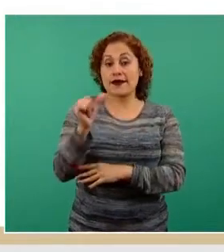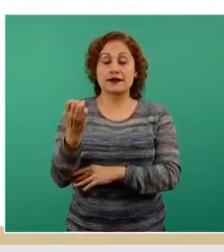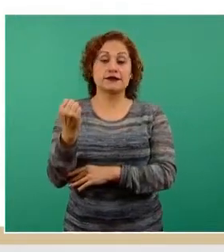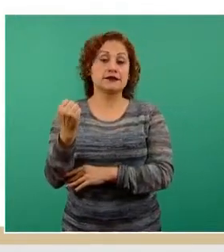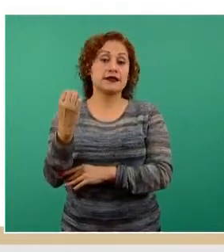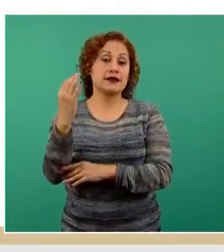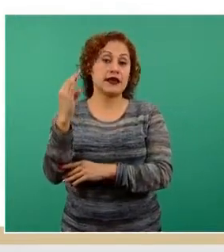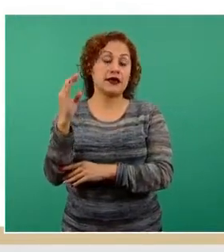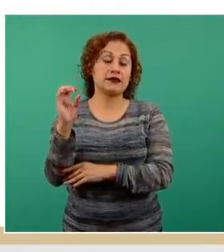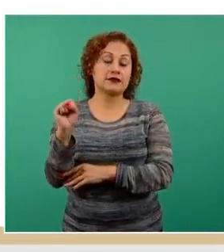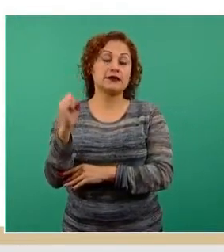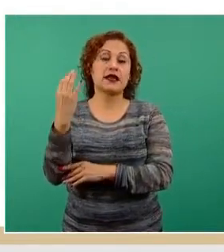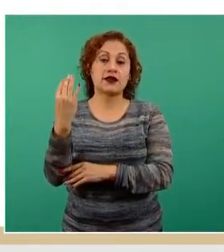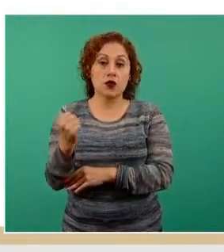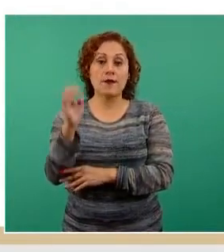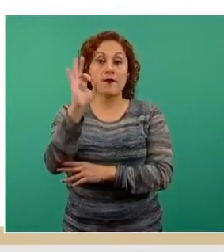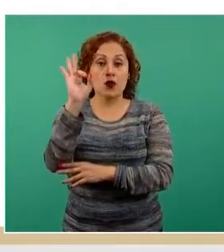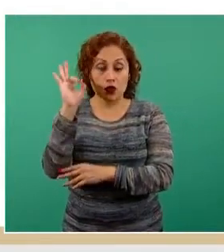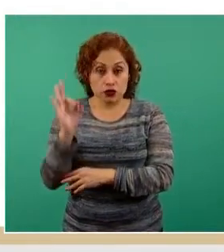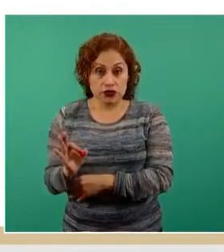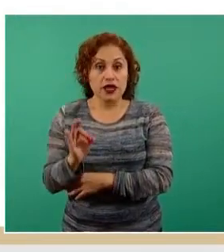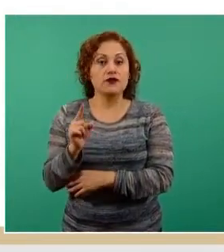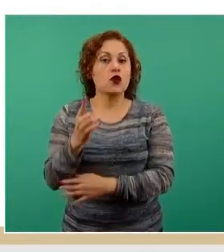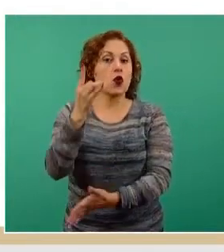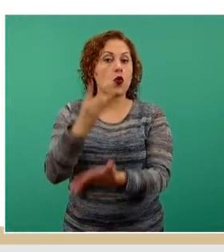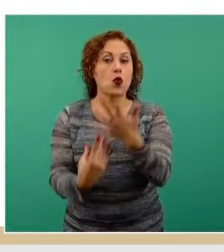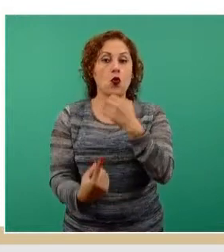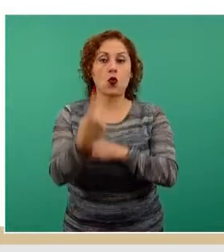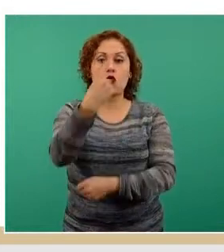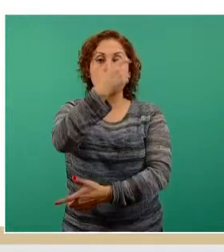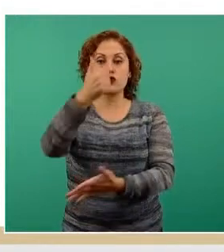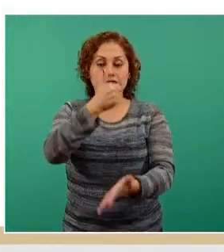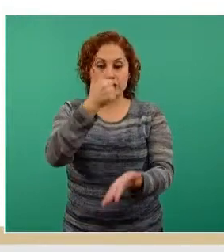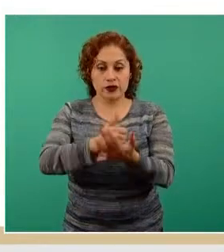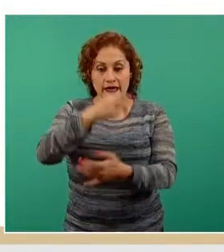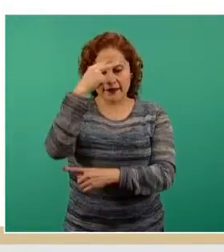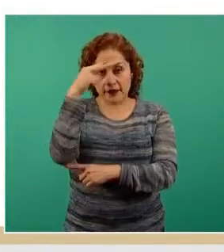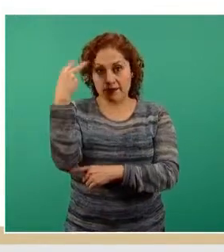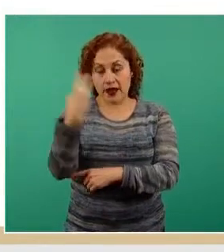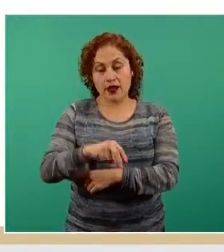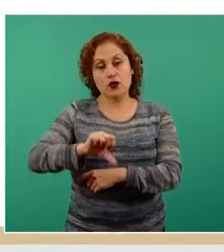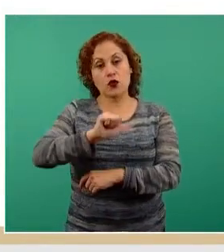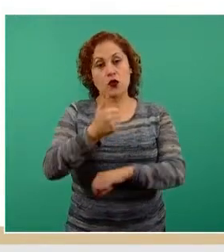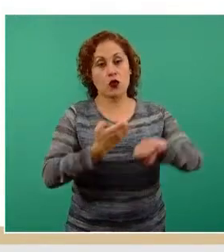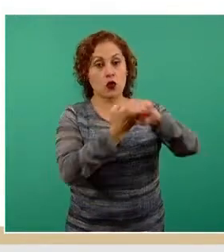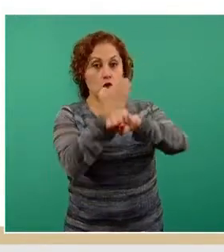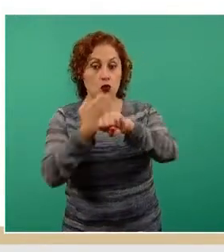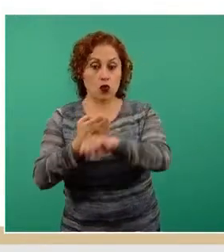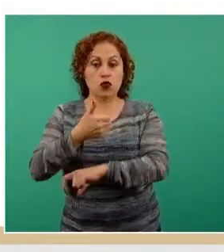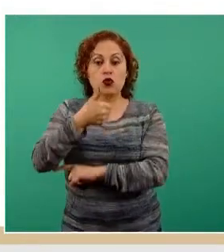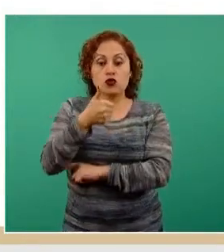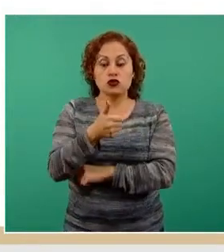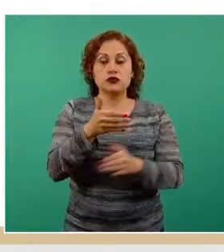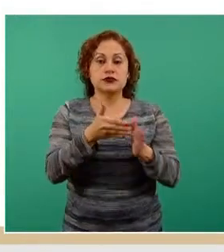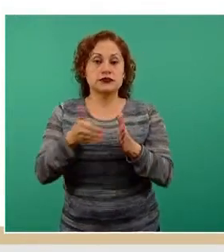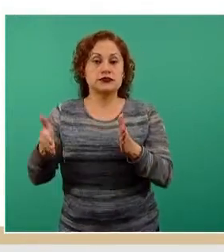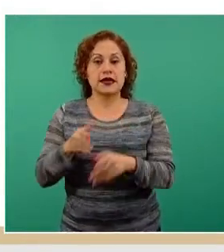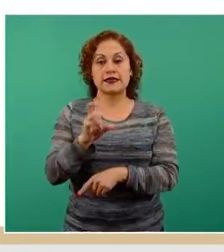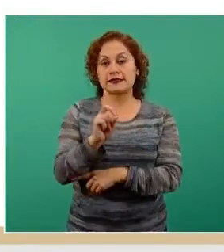la Ciudad de México. 6 entidades federativas entre el 30 y el